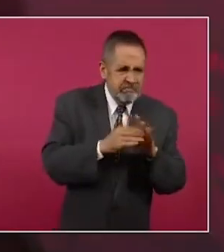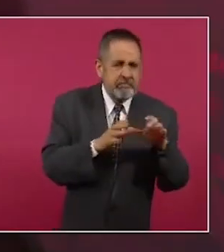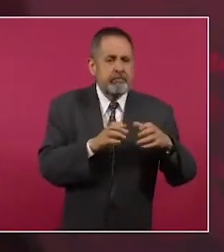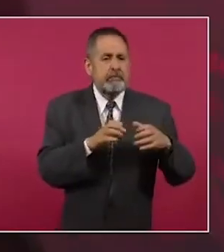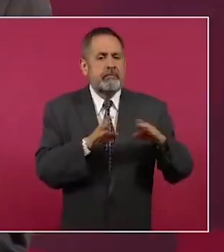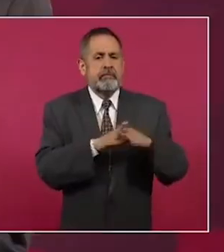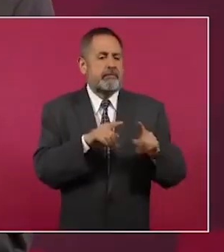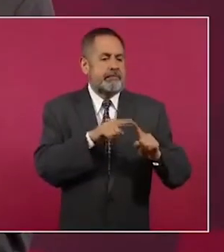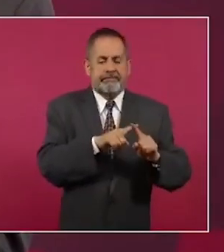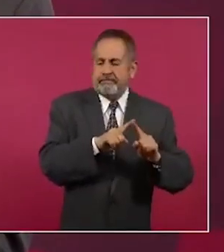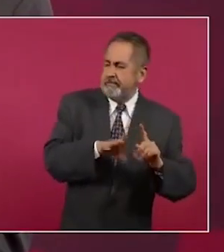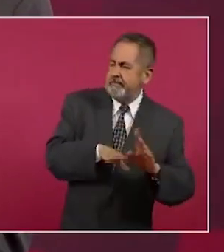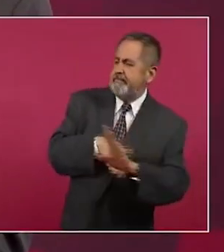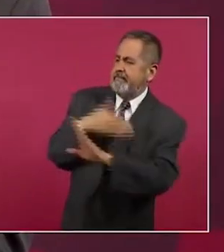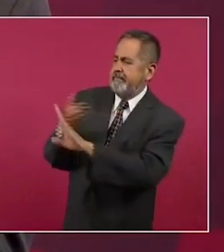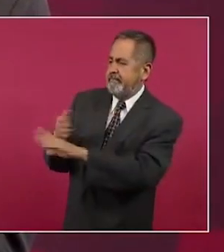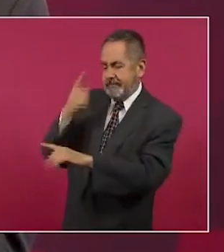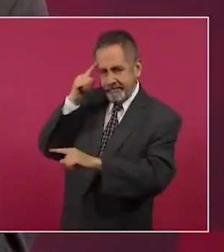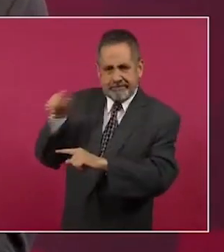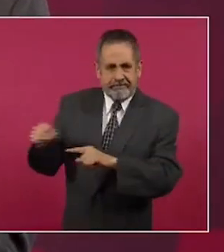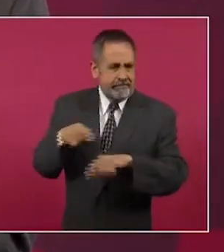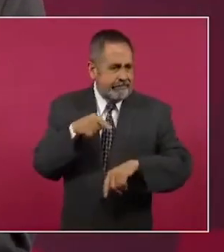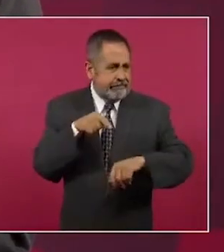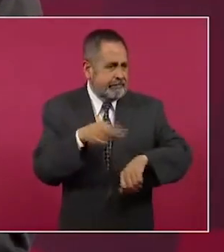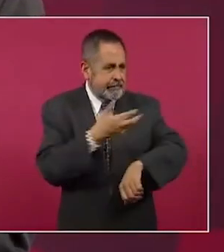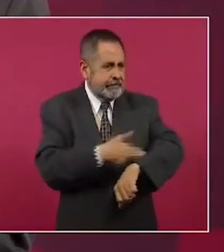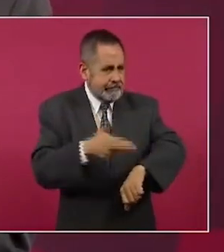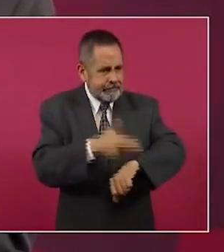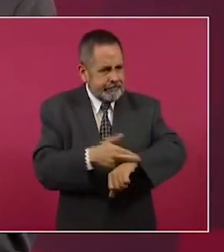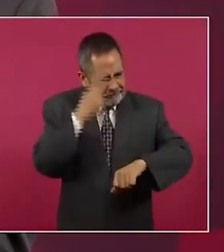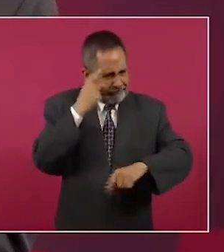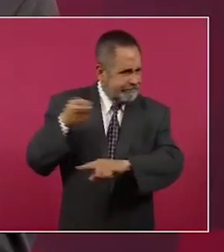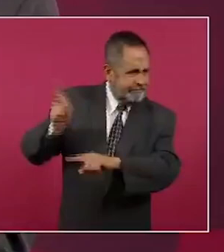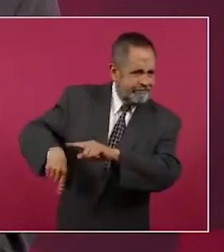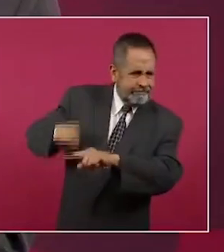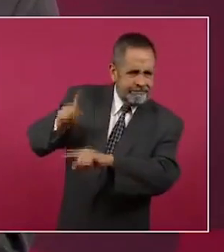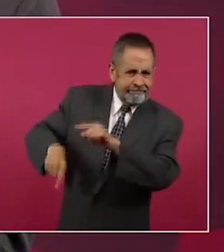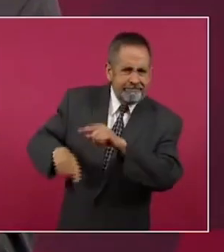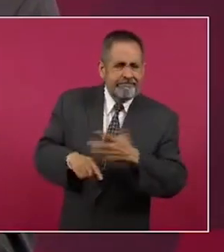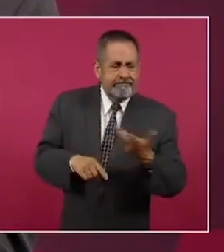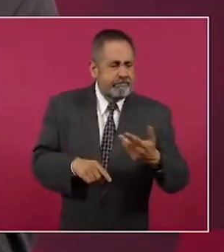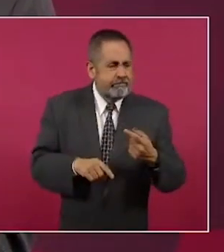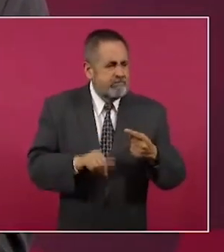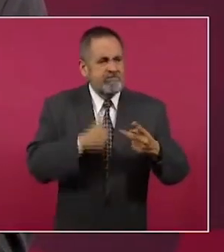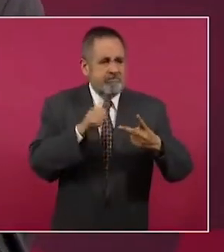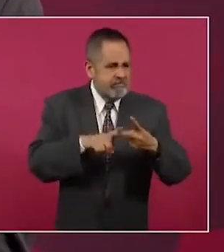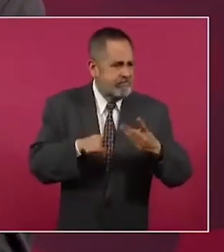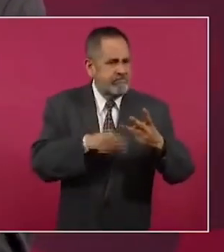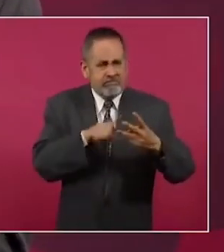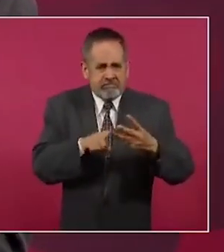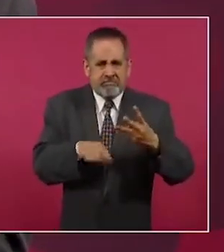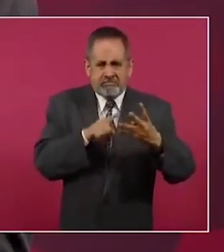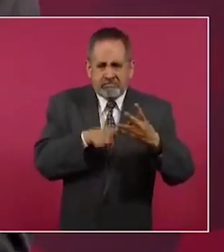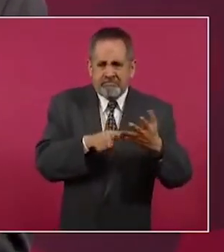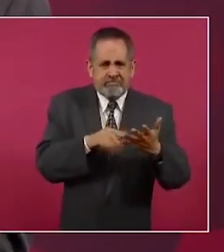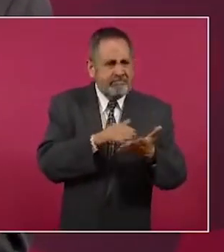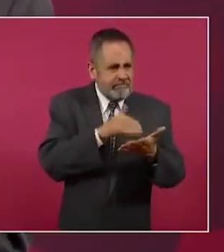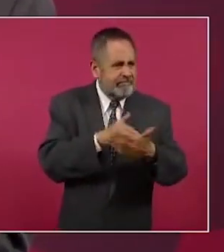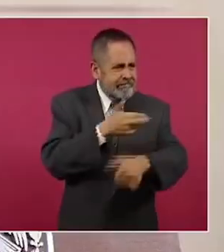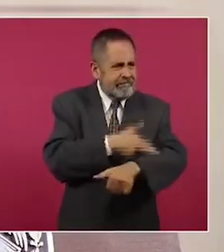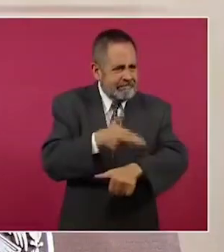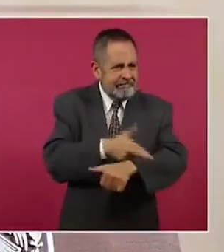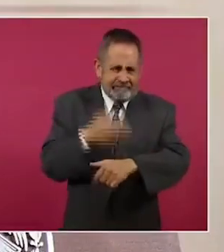un trámite para destituirlo, y luego otro, y luego otro, y luego otro,